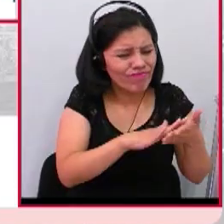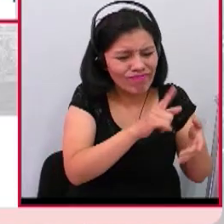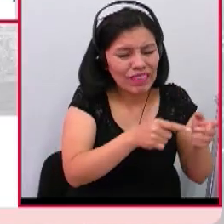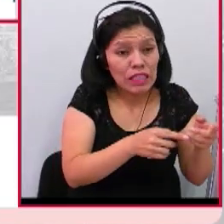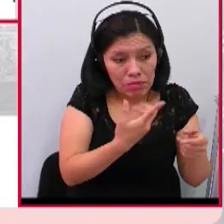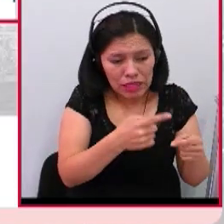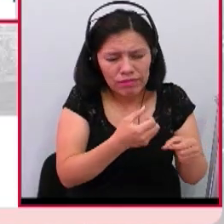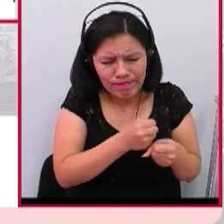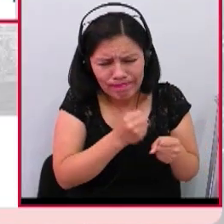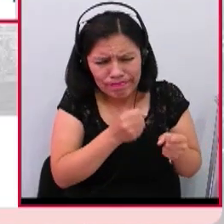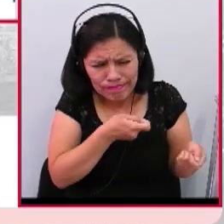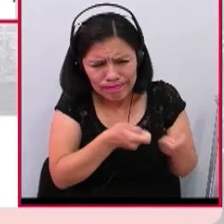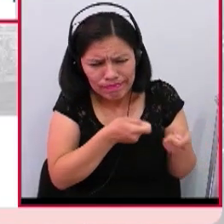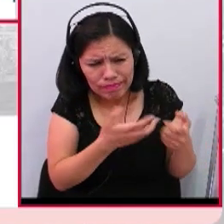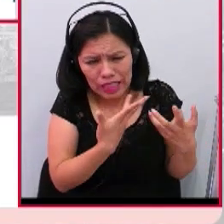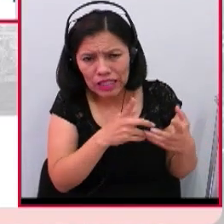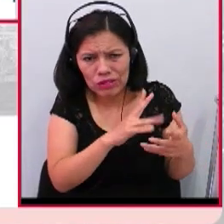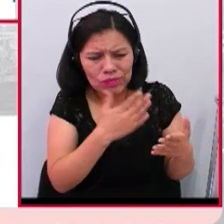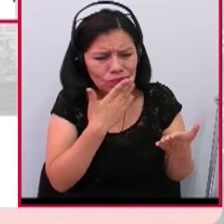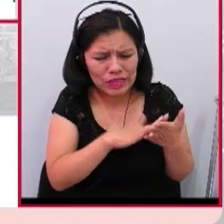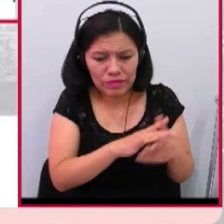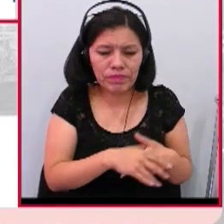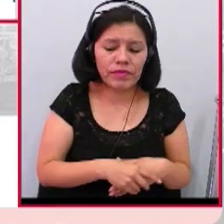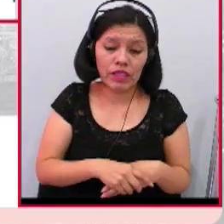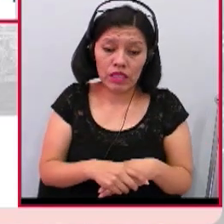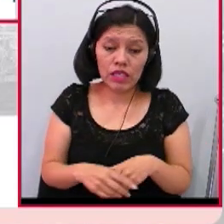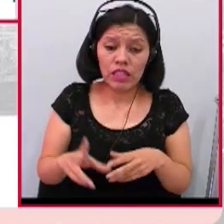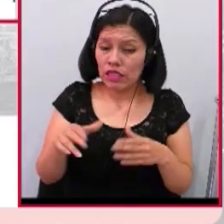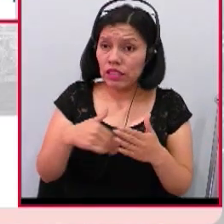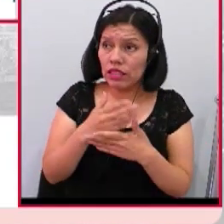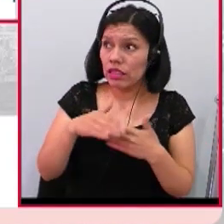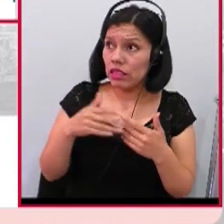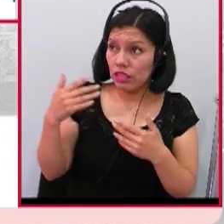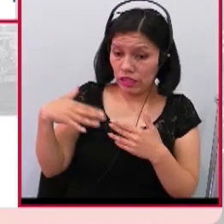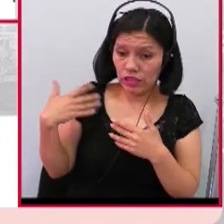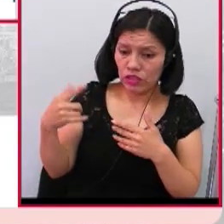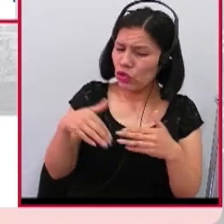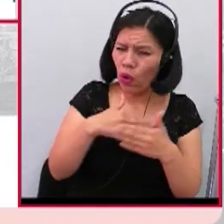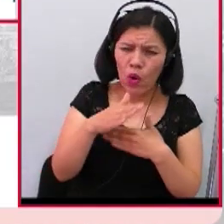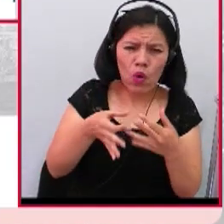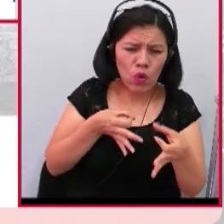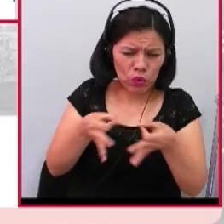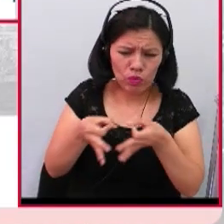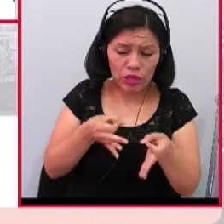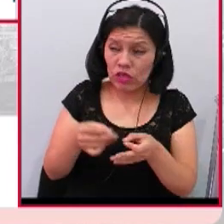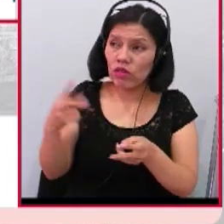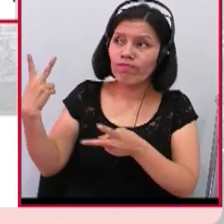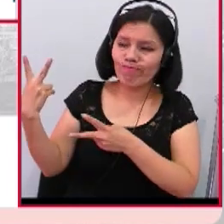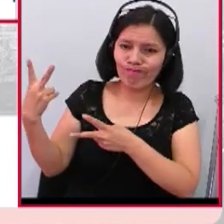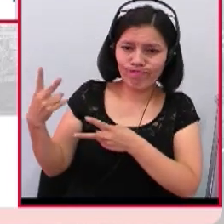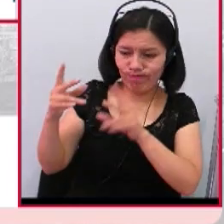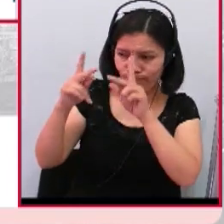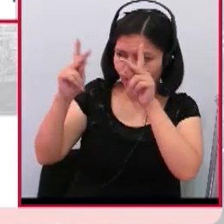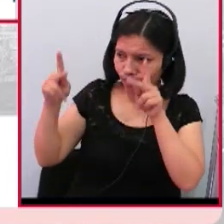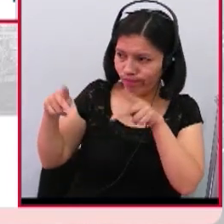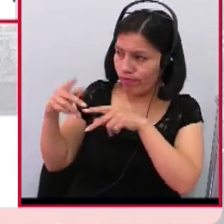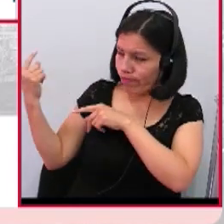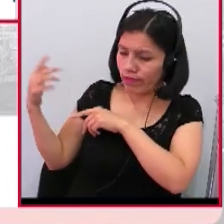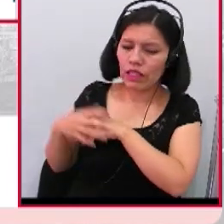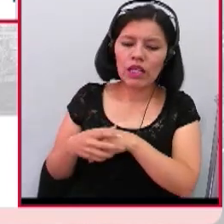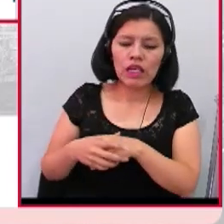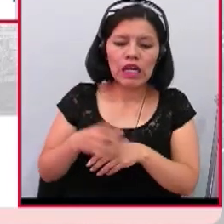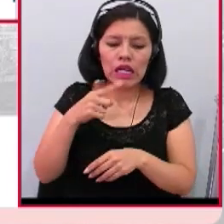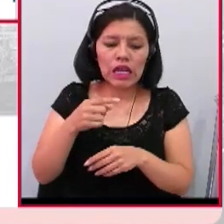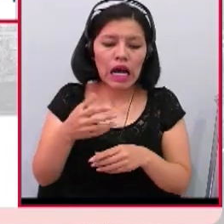los resultados. Todo lo que les he explicado se basa en estas dos diapositivas que vienen a continuación. Los convertidores normalmente